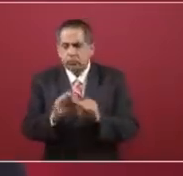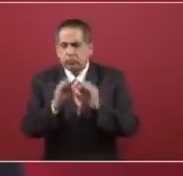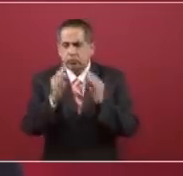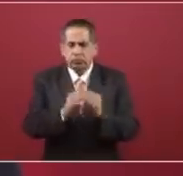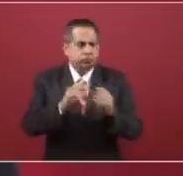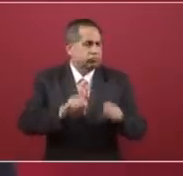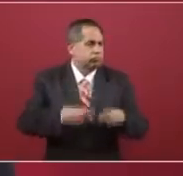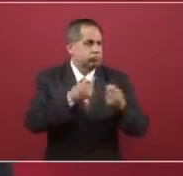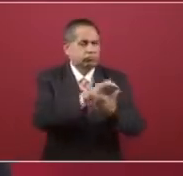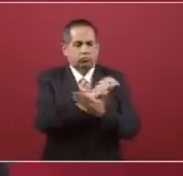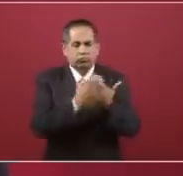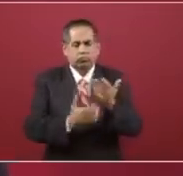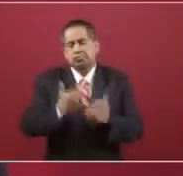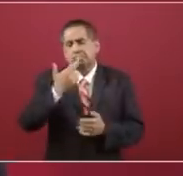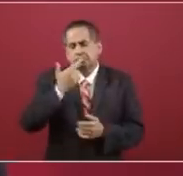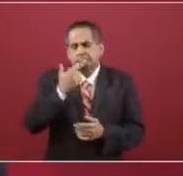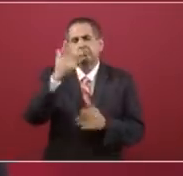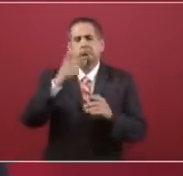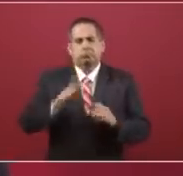contratar